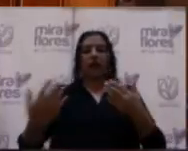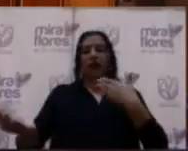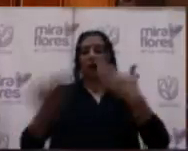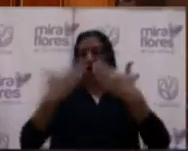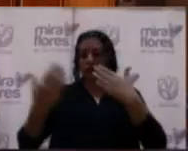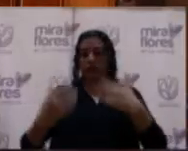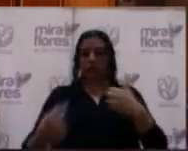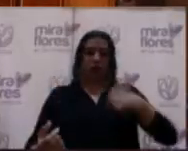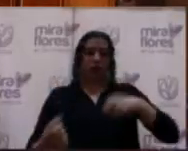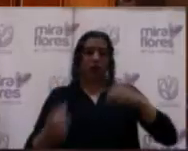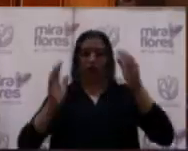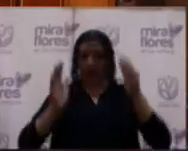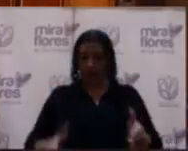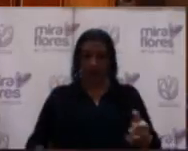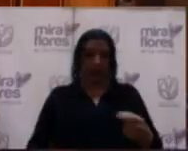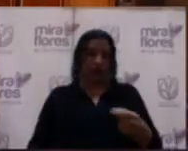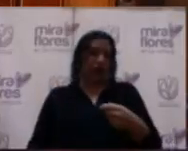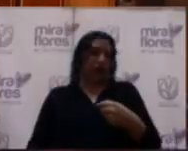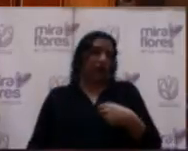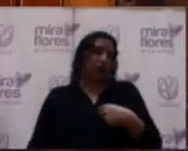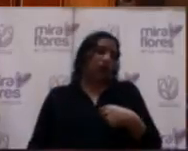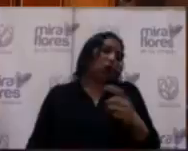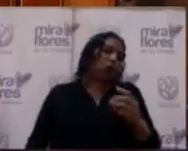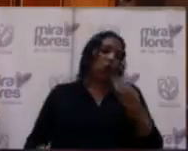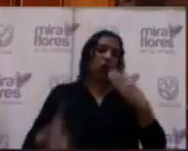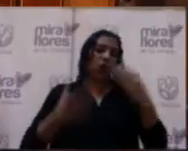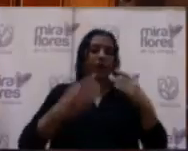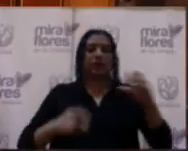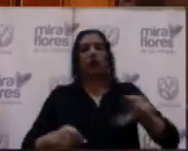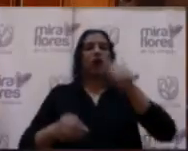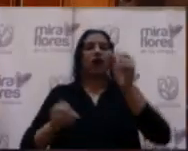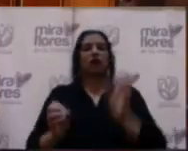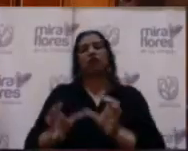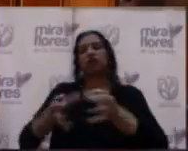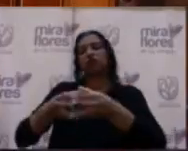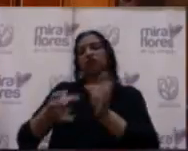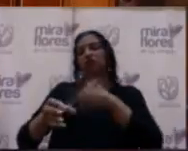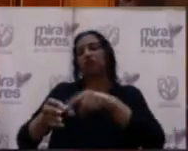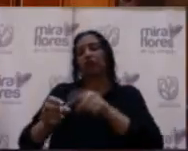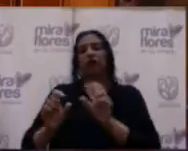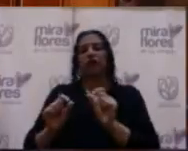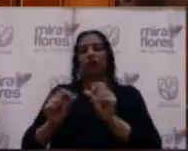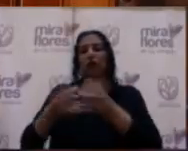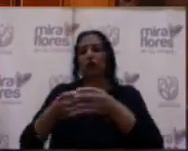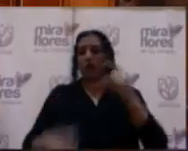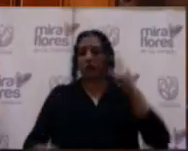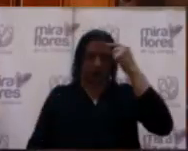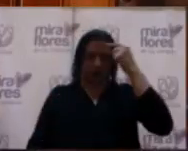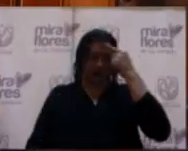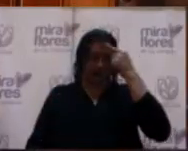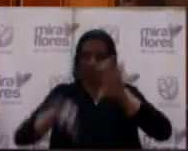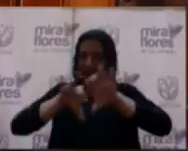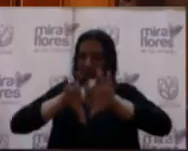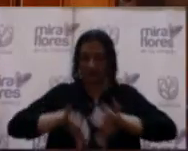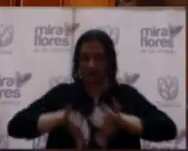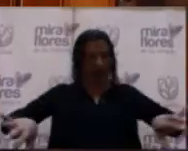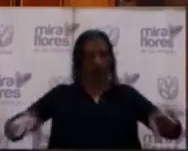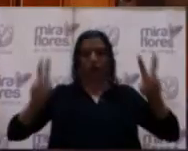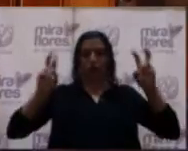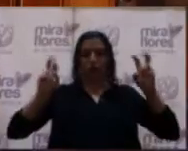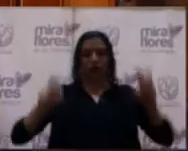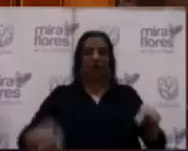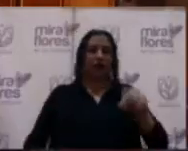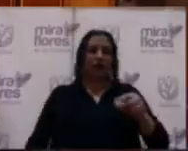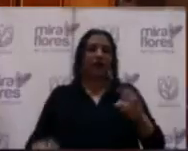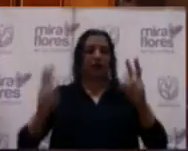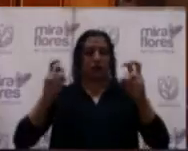alcalde, o que yo converse con algún miembro del partido político, que no tiene absolutamente nada que ver, ya que este